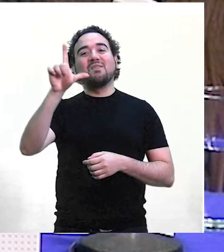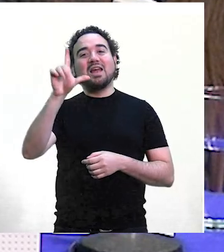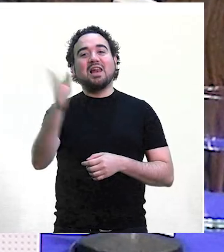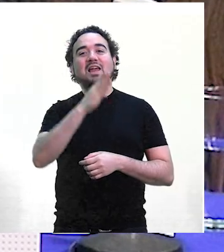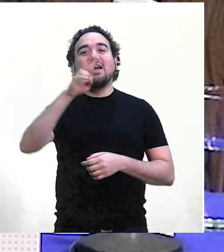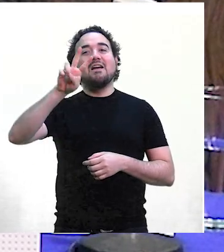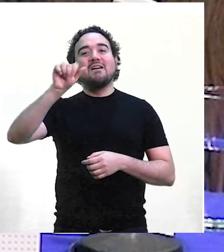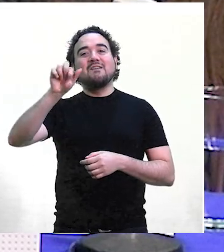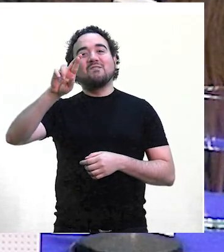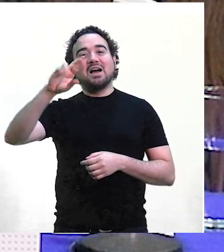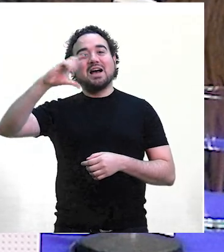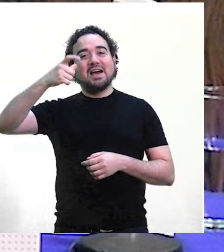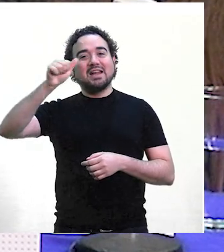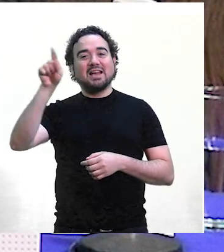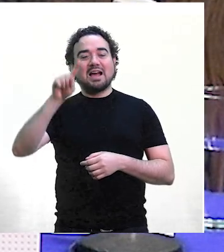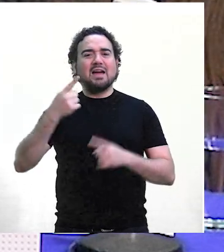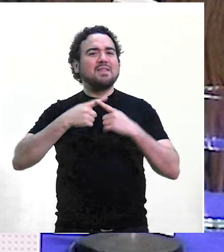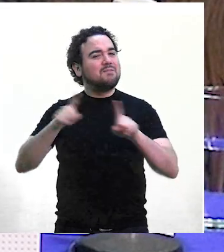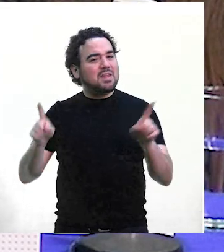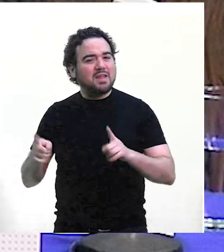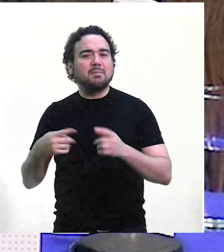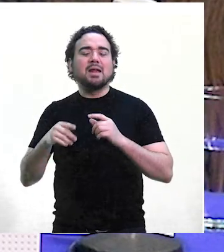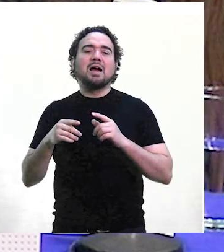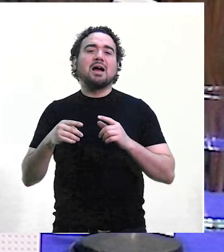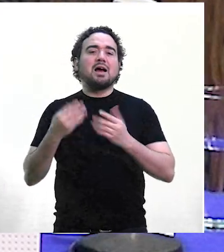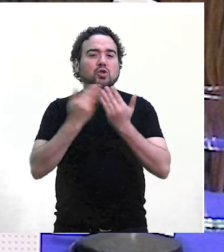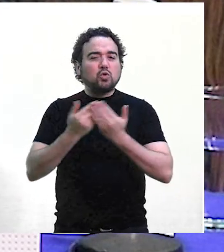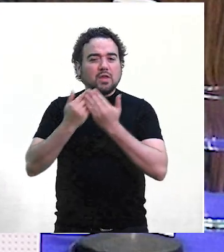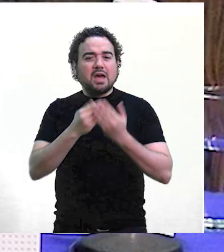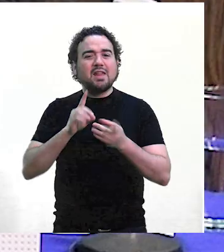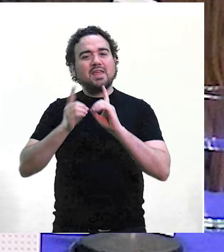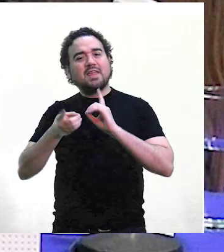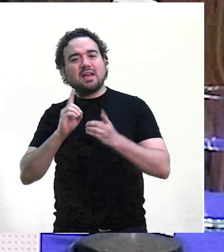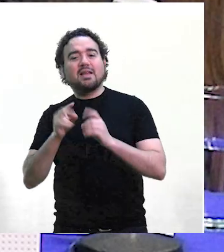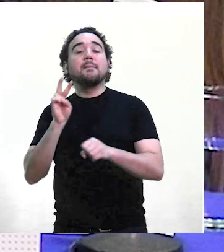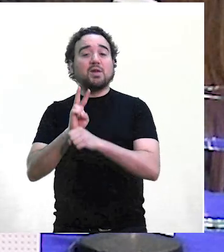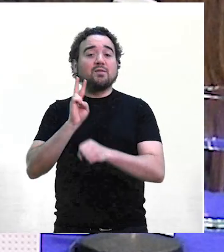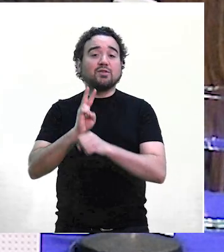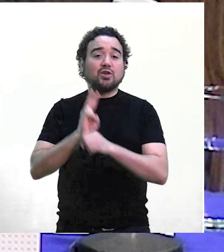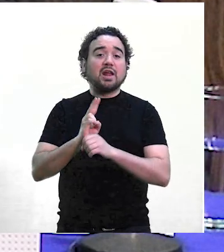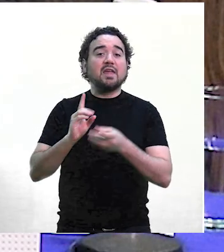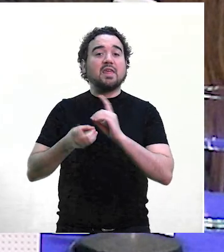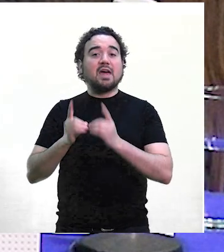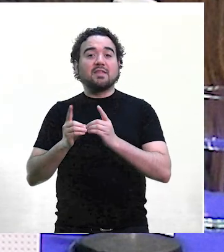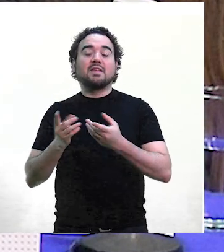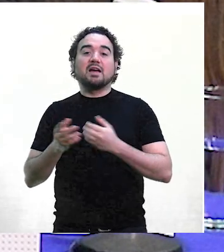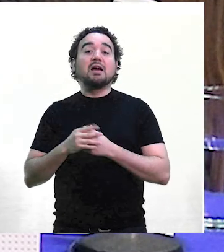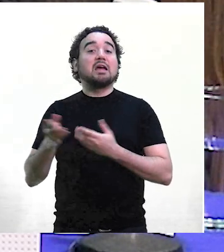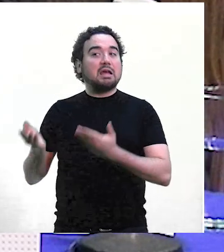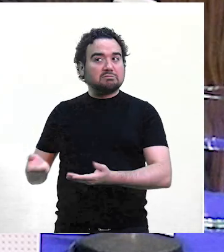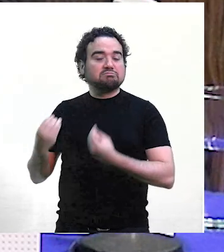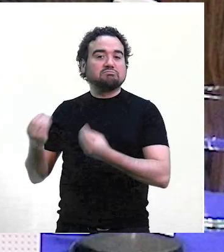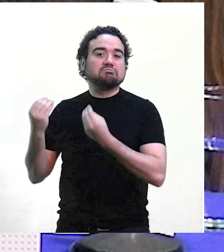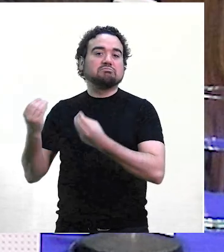Ujú. creo que ella ha sido uno de mis principales referentes para estudiar didáctica. ¿Y la profe de didáctica? Sí, profe de didáctica. Sí, yo creo que